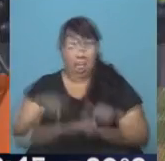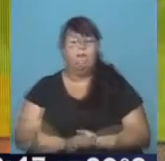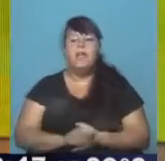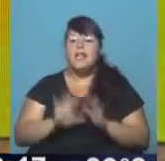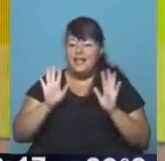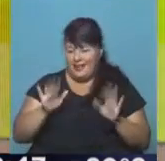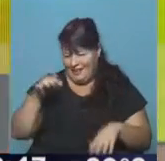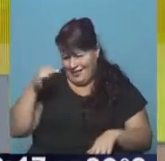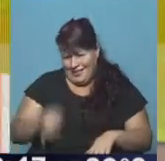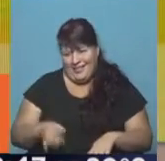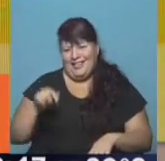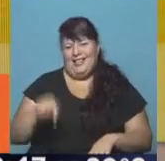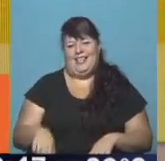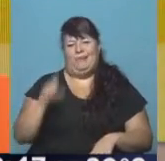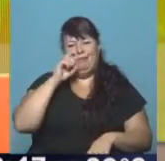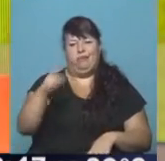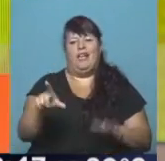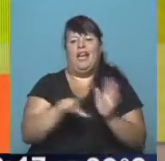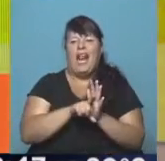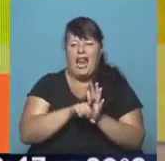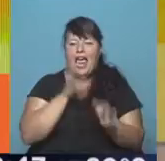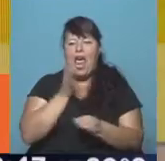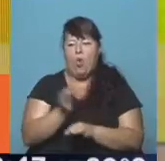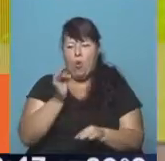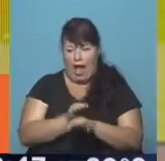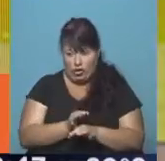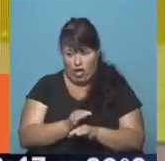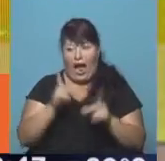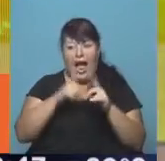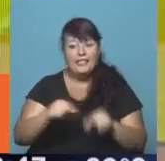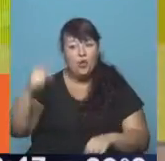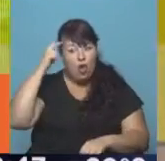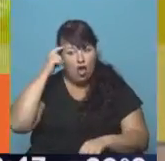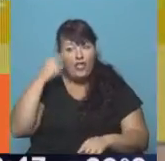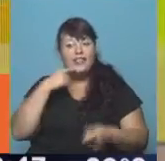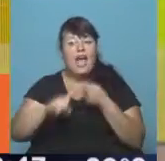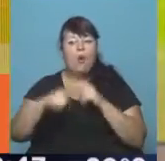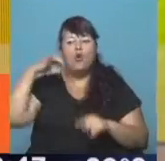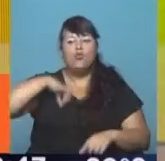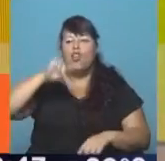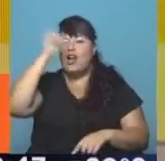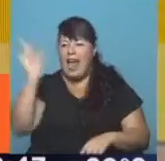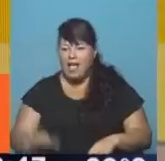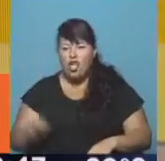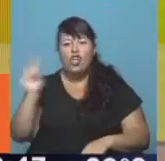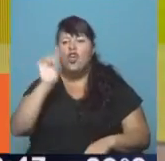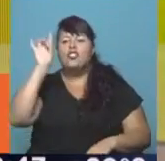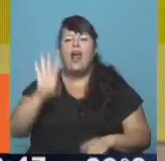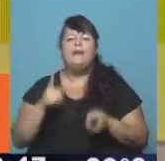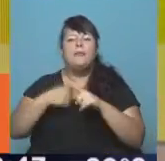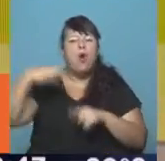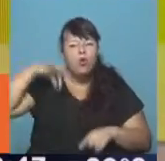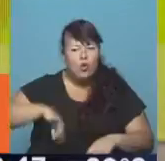nacional está claramente se ha violado la ley de educación en que el artículo 10 establece la paritaria nacional que no es solamente para discutir